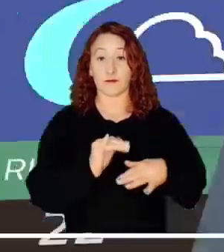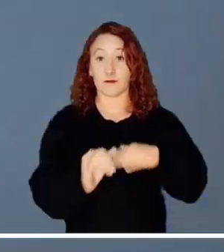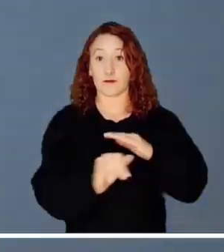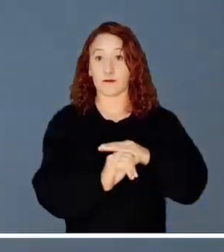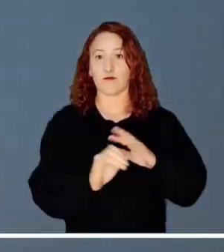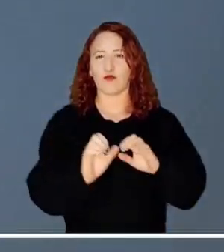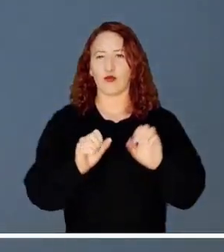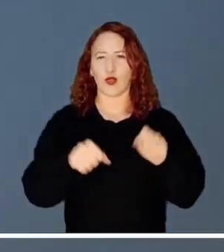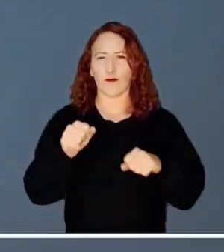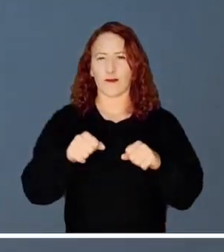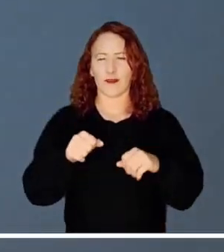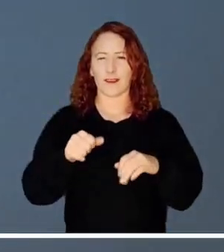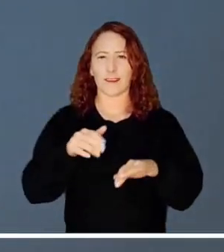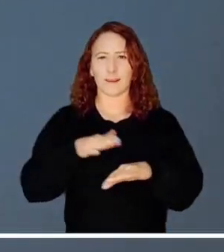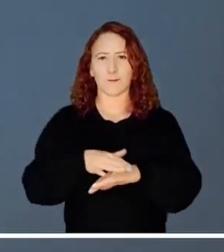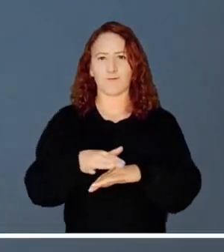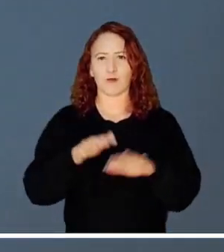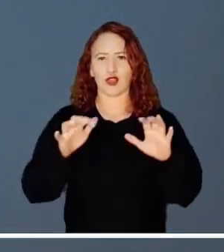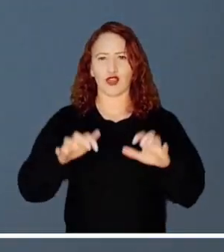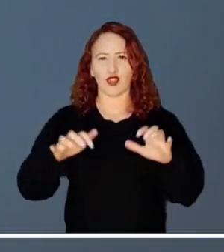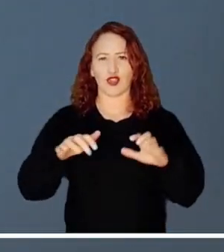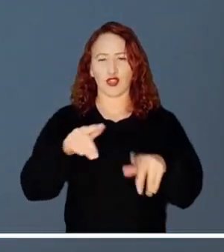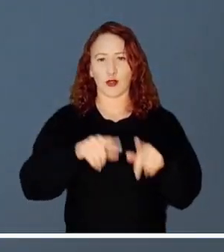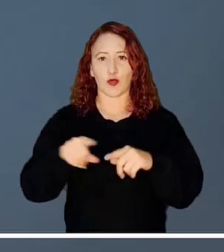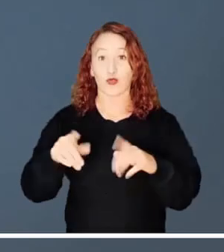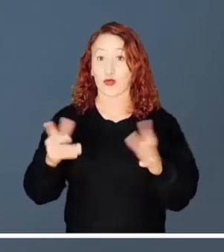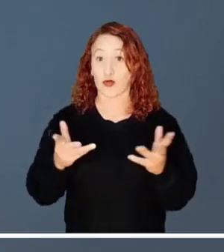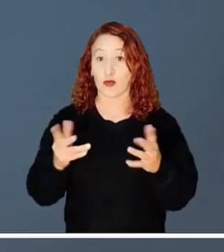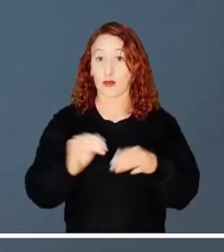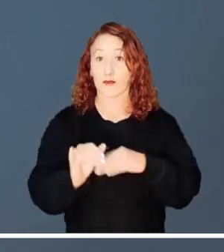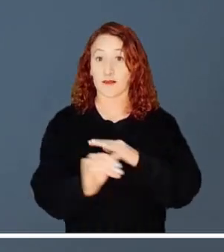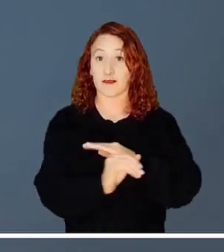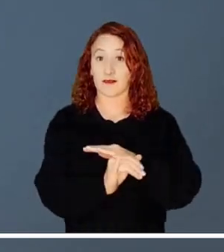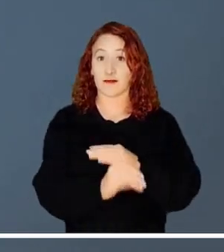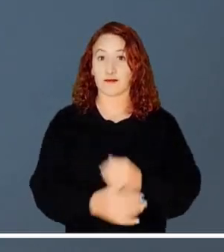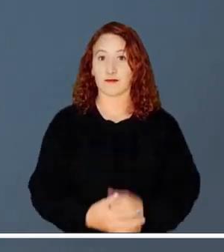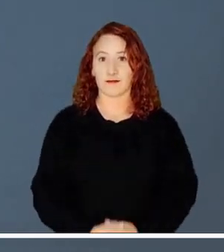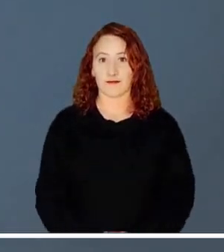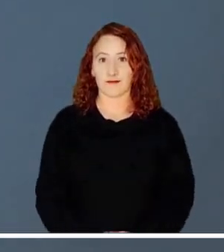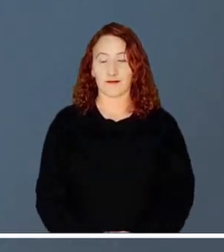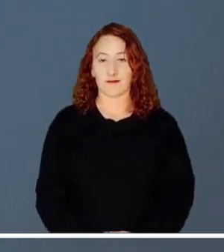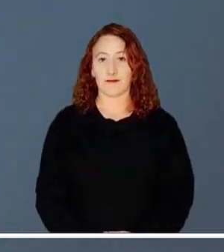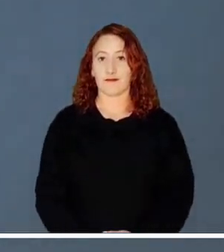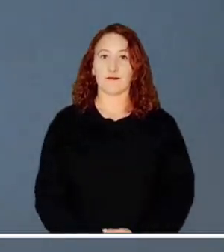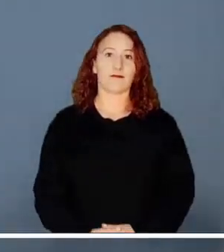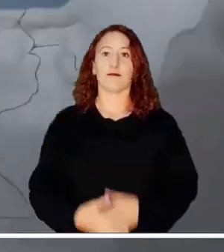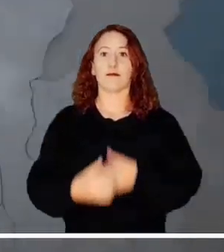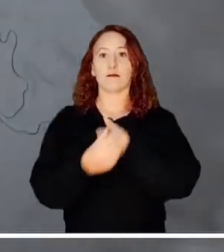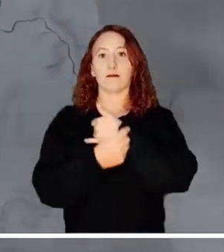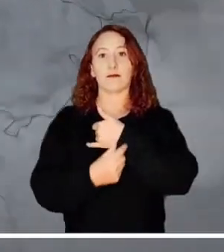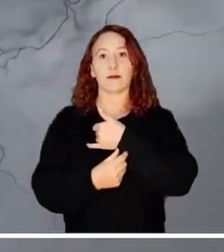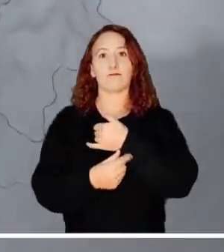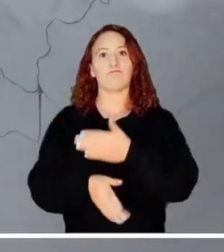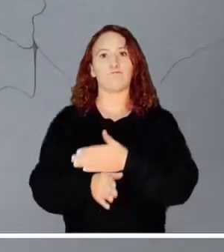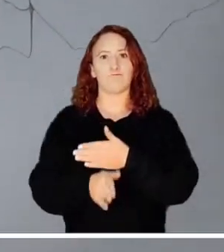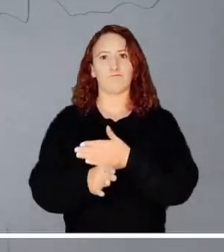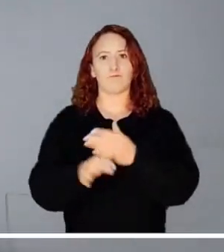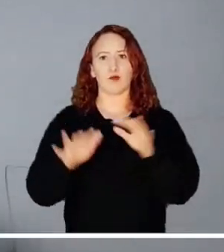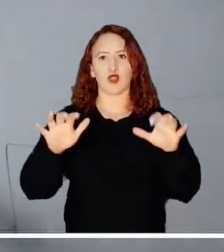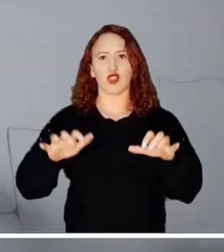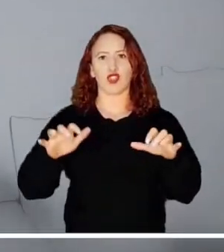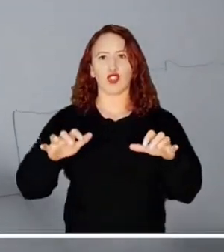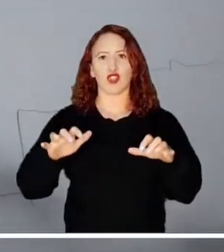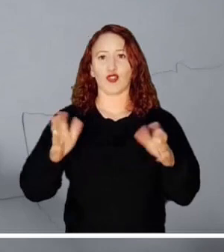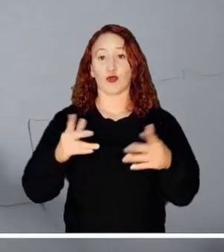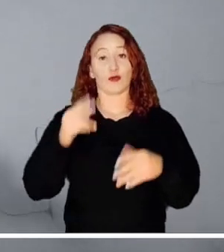La nubosidad parcial prevista en el archipiélago de San Andrés y Providencia podría llegar acompañada de algunos chubascos esporádicos en las